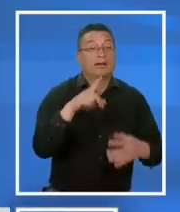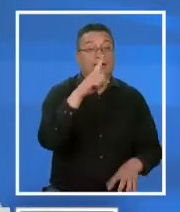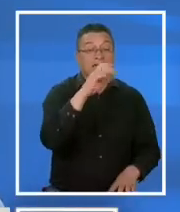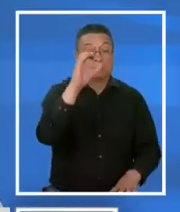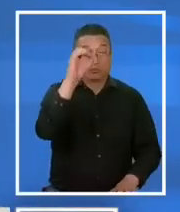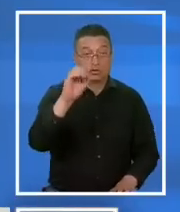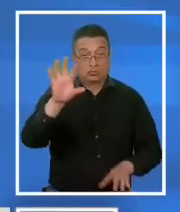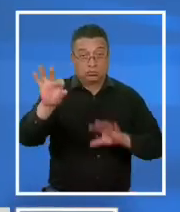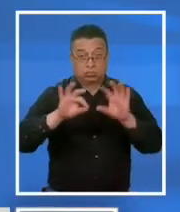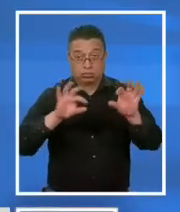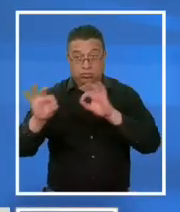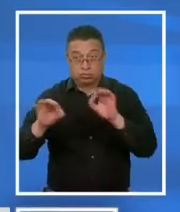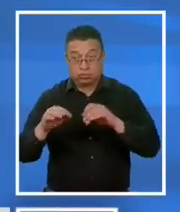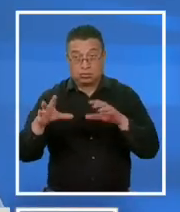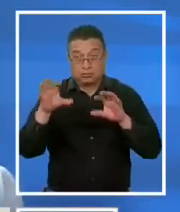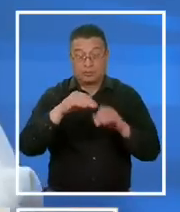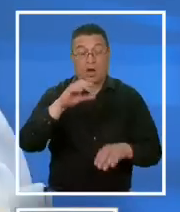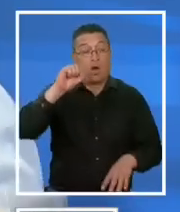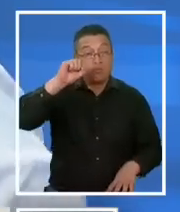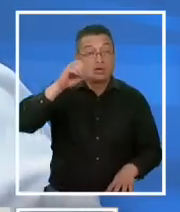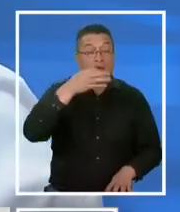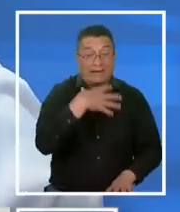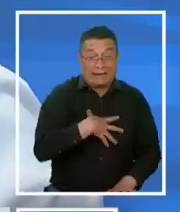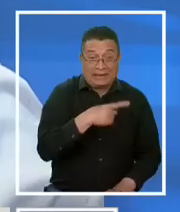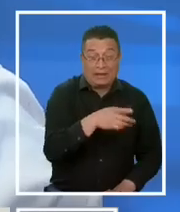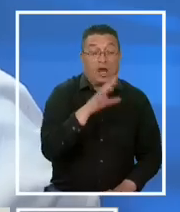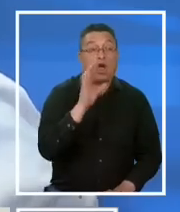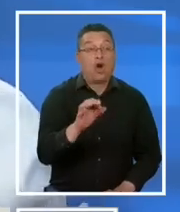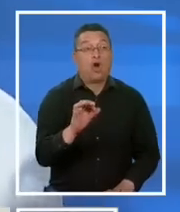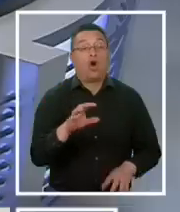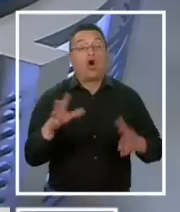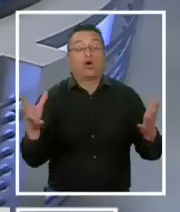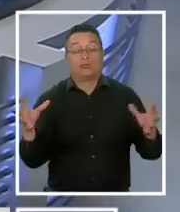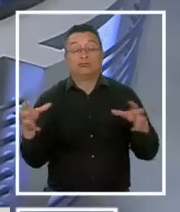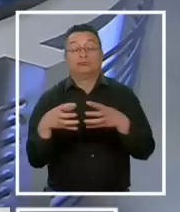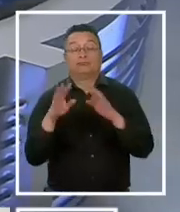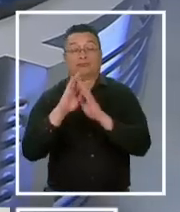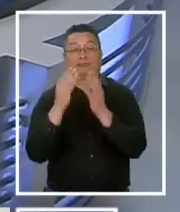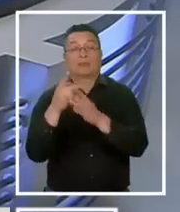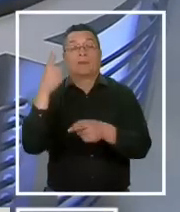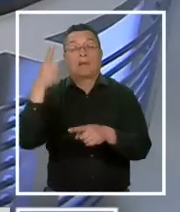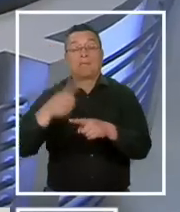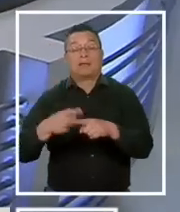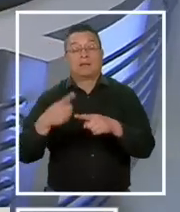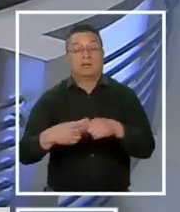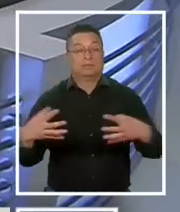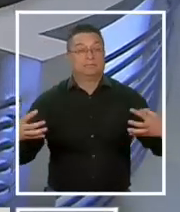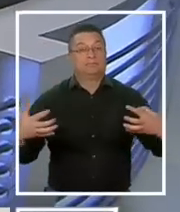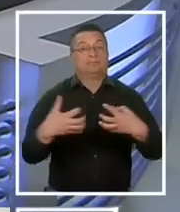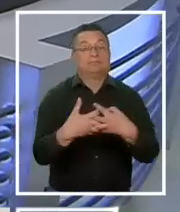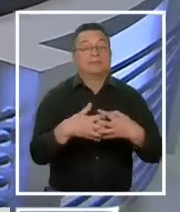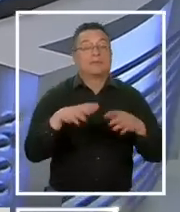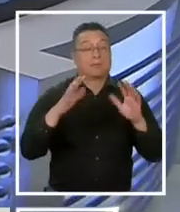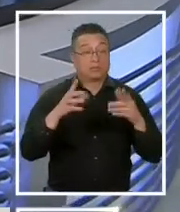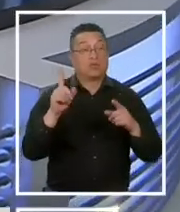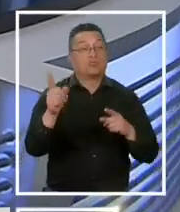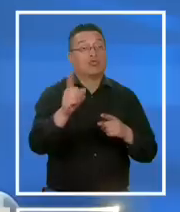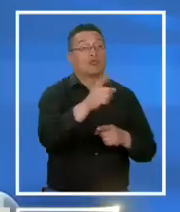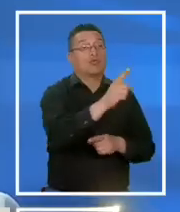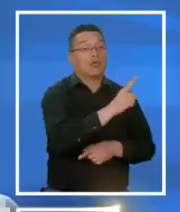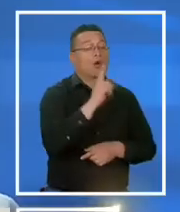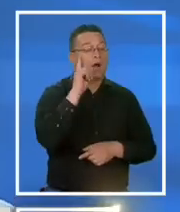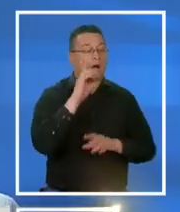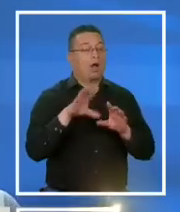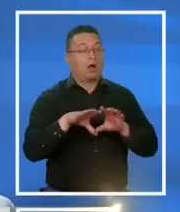electo que propone convergencia social y el partido comunista o en una convención mixta consejo mixto donde pareciera ser que distintos actores